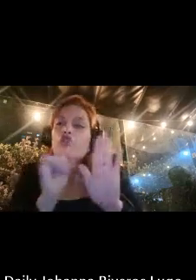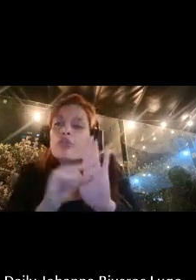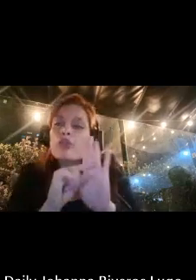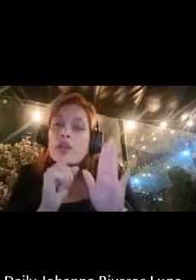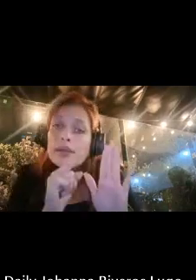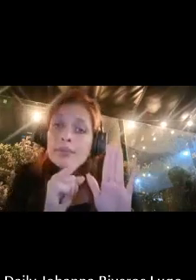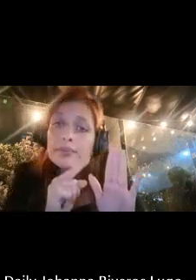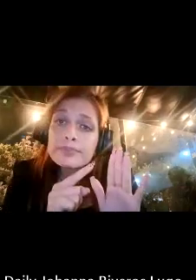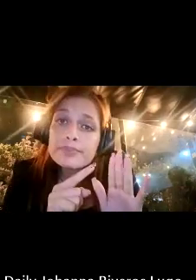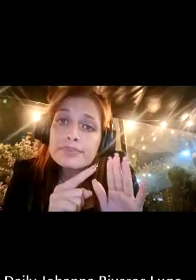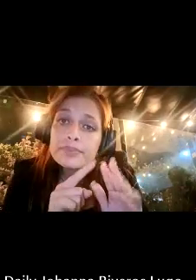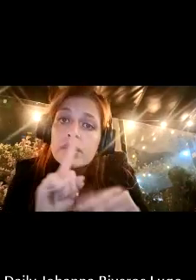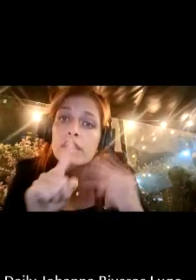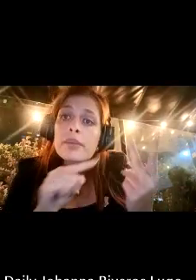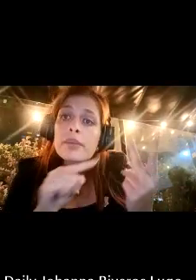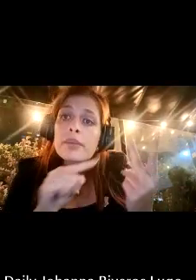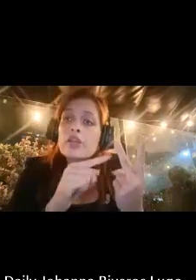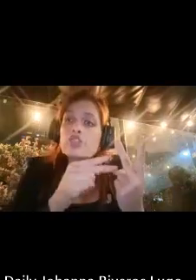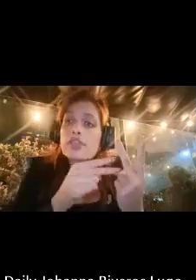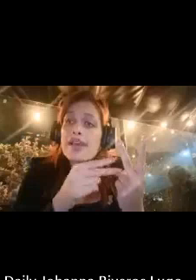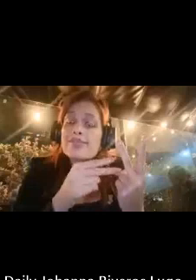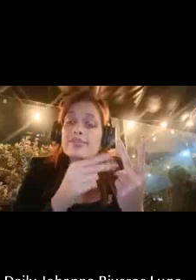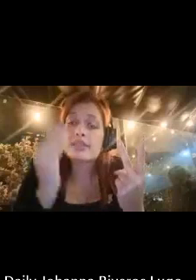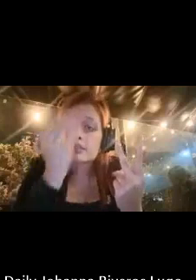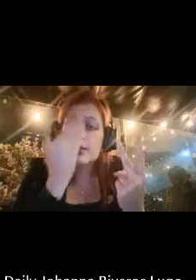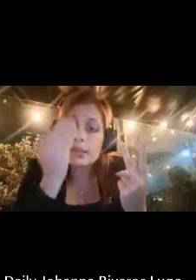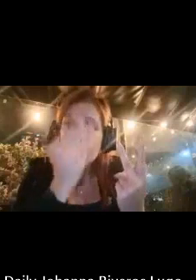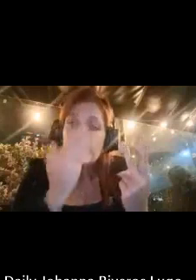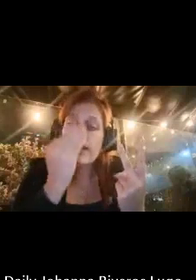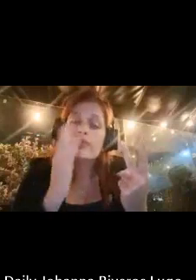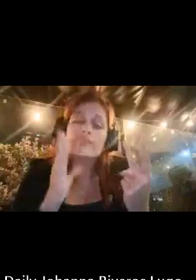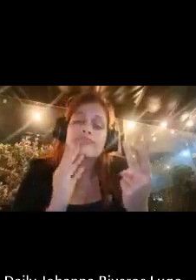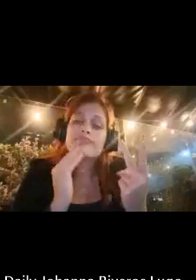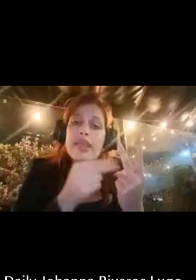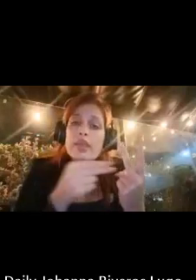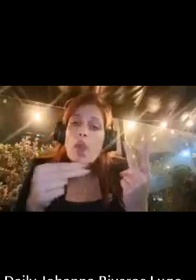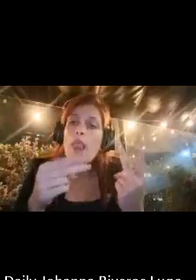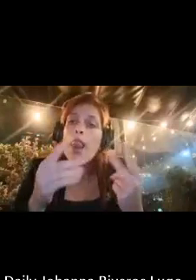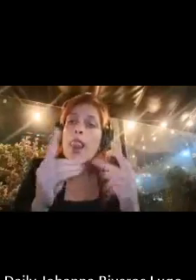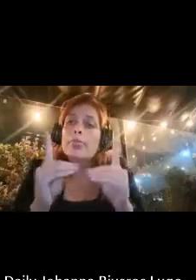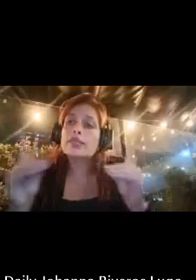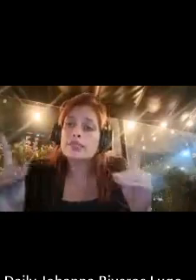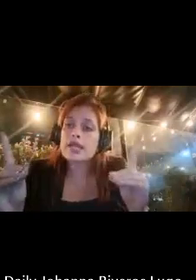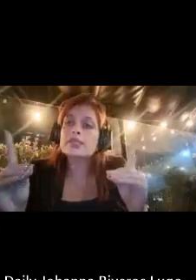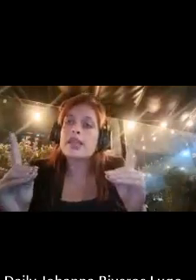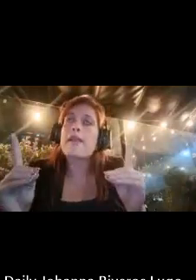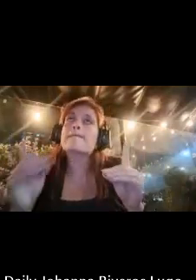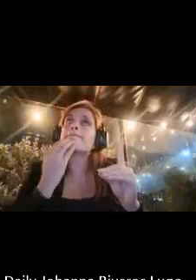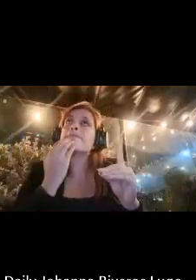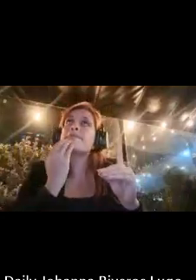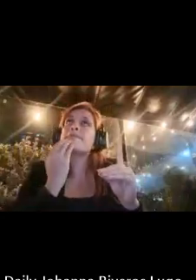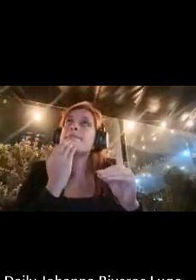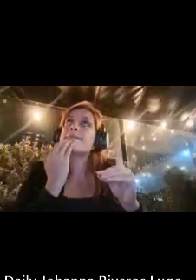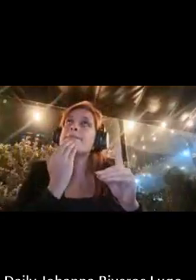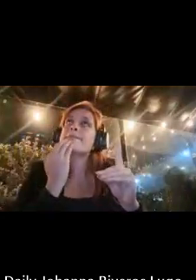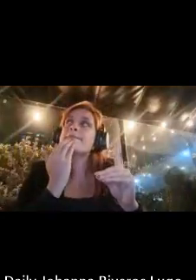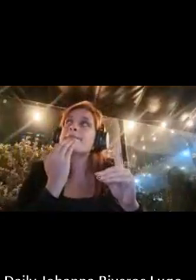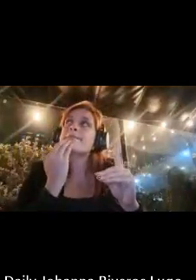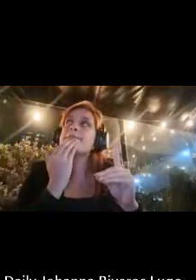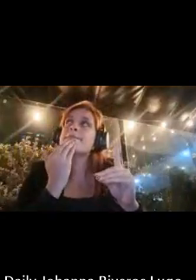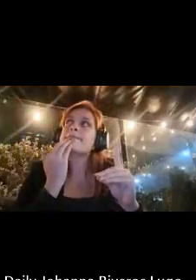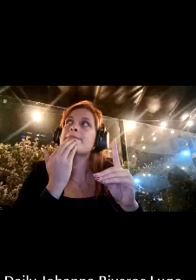La velocidad experimental es igual a la distancia, es decir, a esta distancia, si